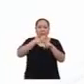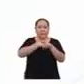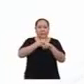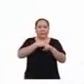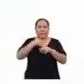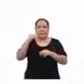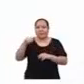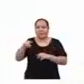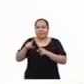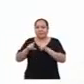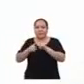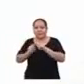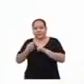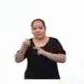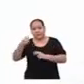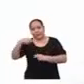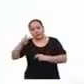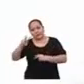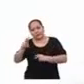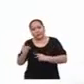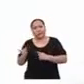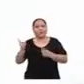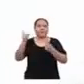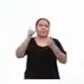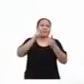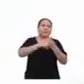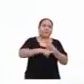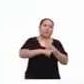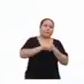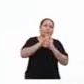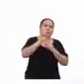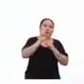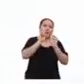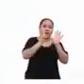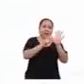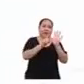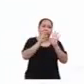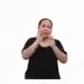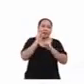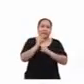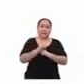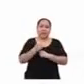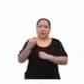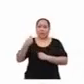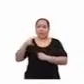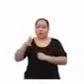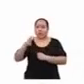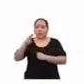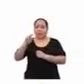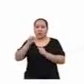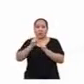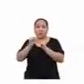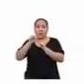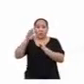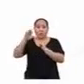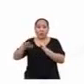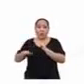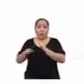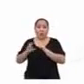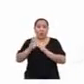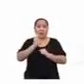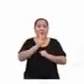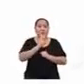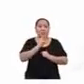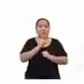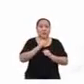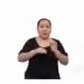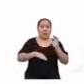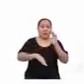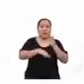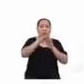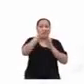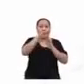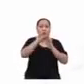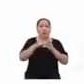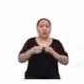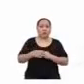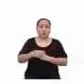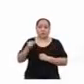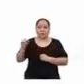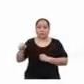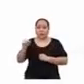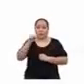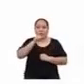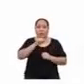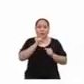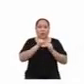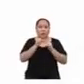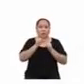va desde 12 hasta los 60 años. 12 es el menor valor y 60 el mayor. Con esos